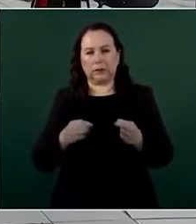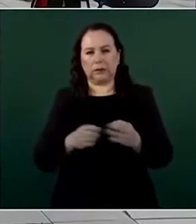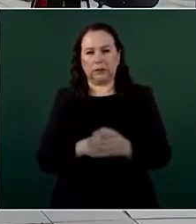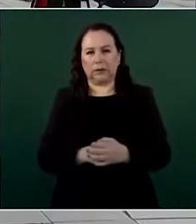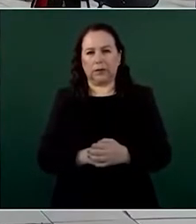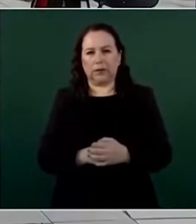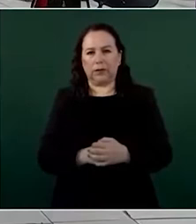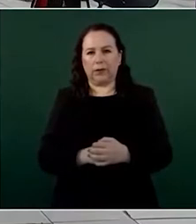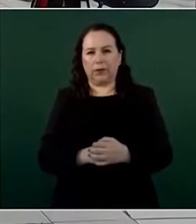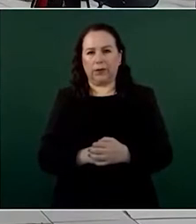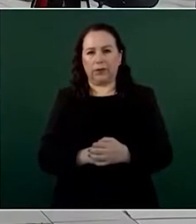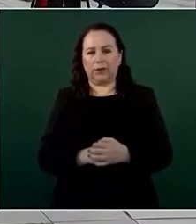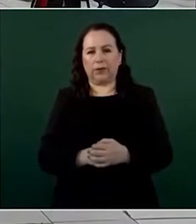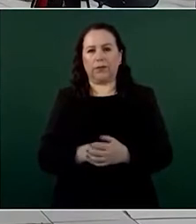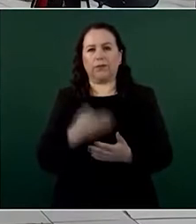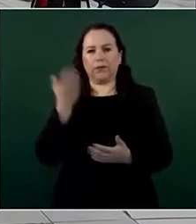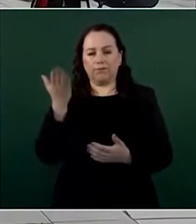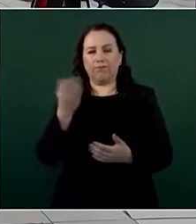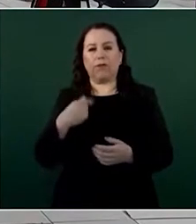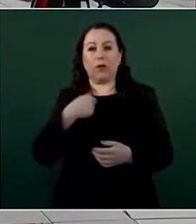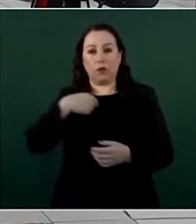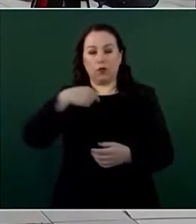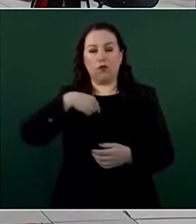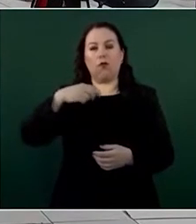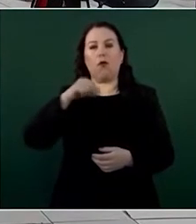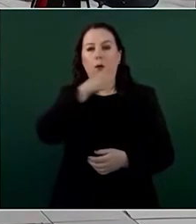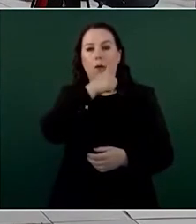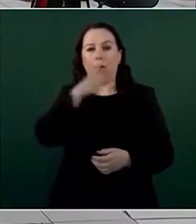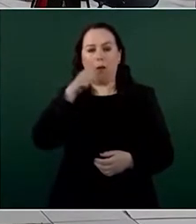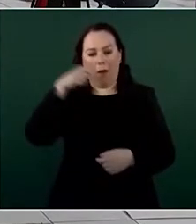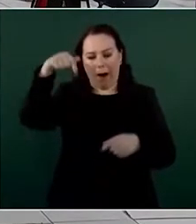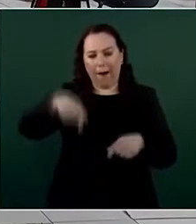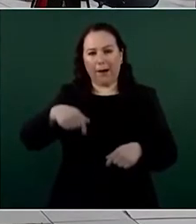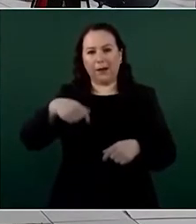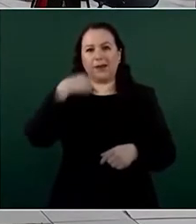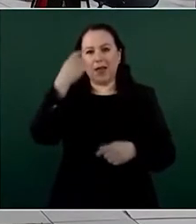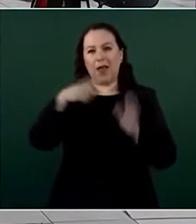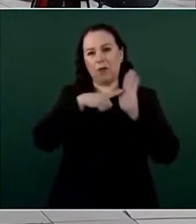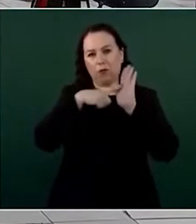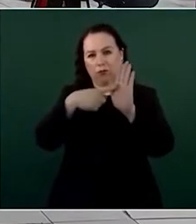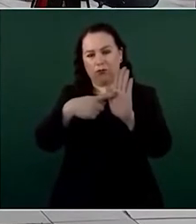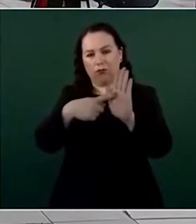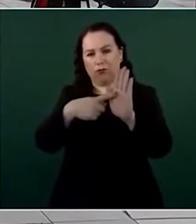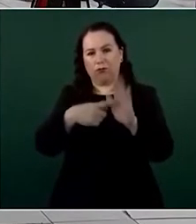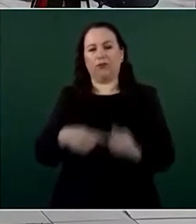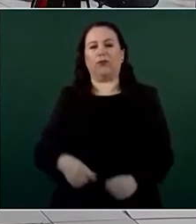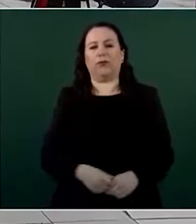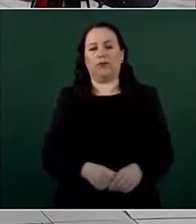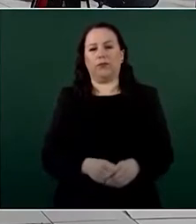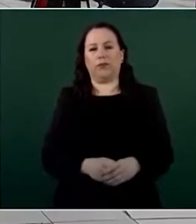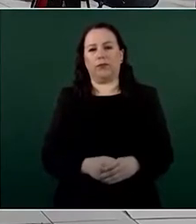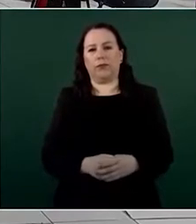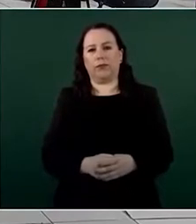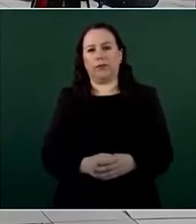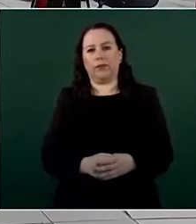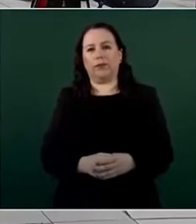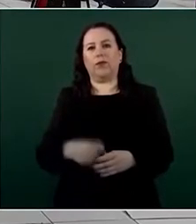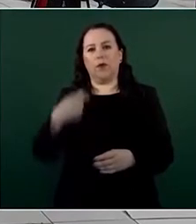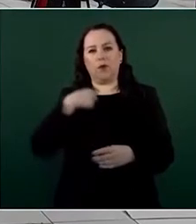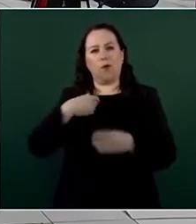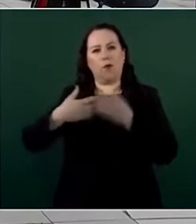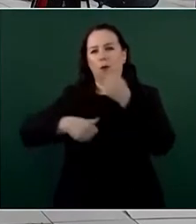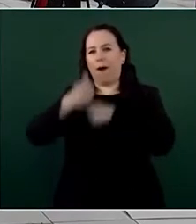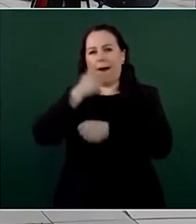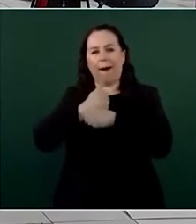en Ciudad Juárez y quiero mostrarles algo que he venido haciendo durante